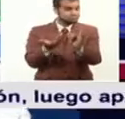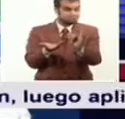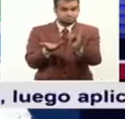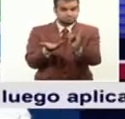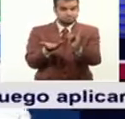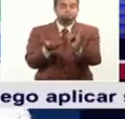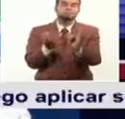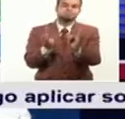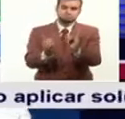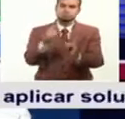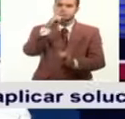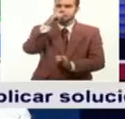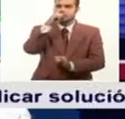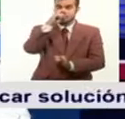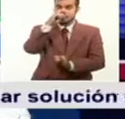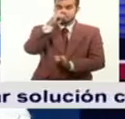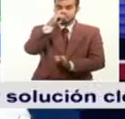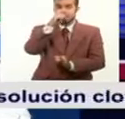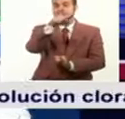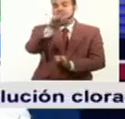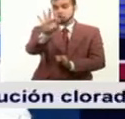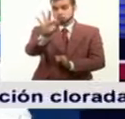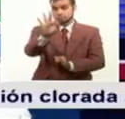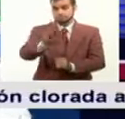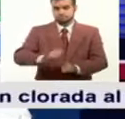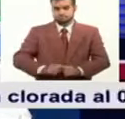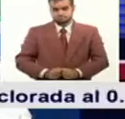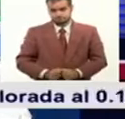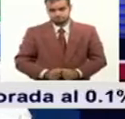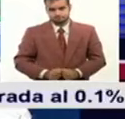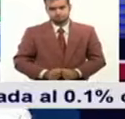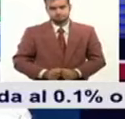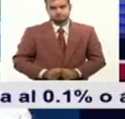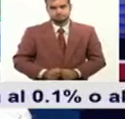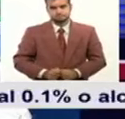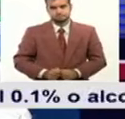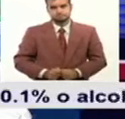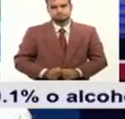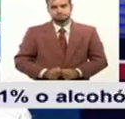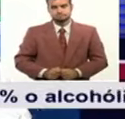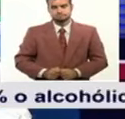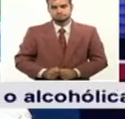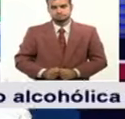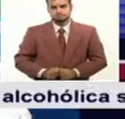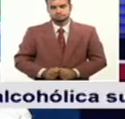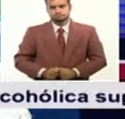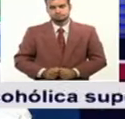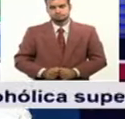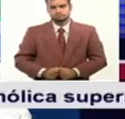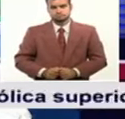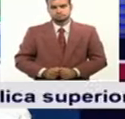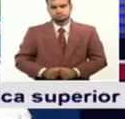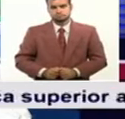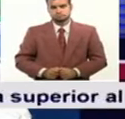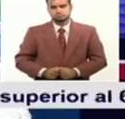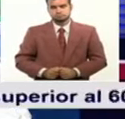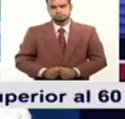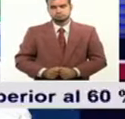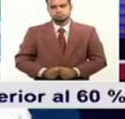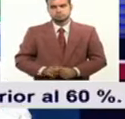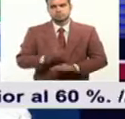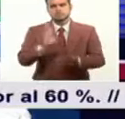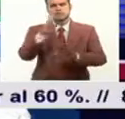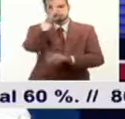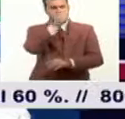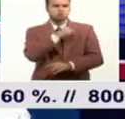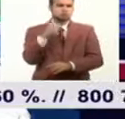un caso en edad pediátrica, porque tiene 18 años de edad. Y nos decía la doctora Alice